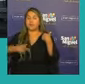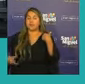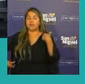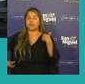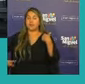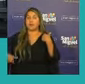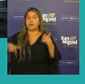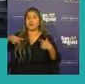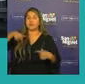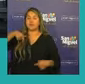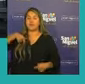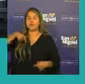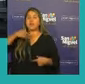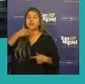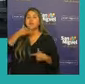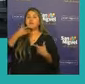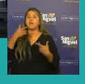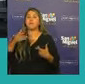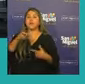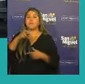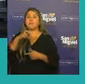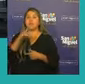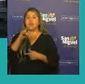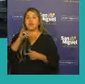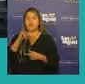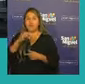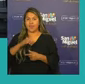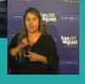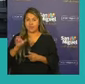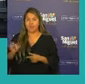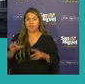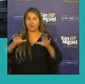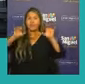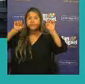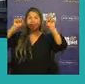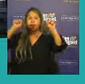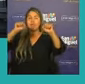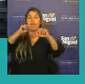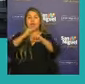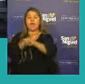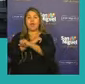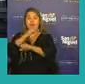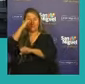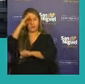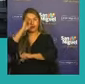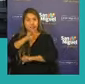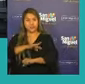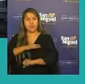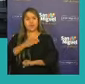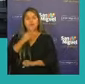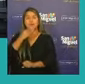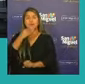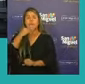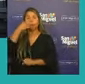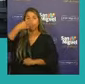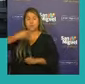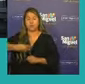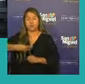del delito, la PDI, la fiscalía, Carabineros de Chile, más los